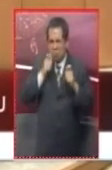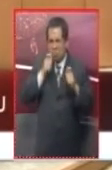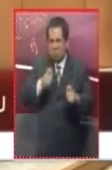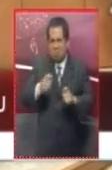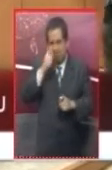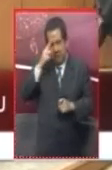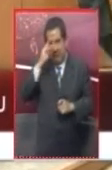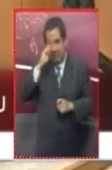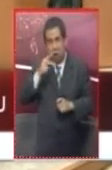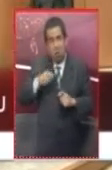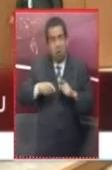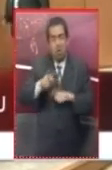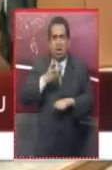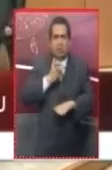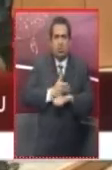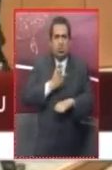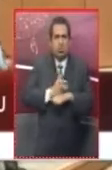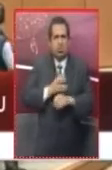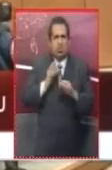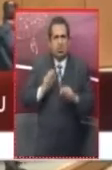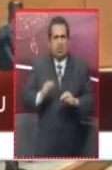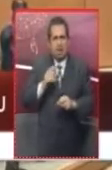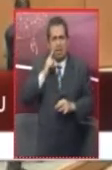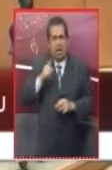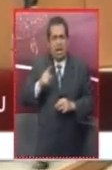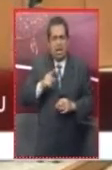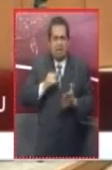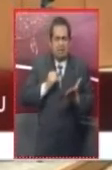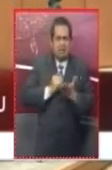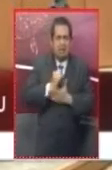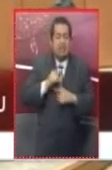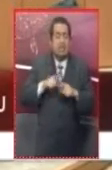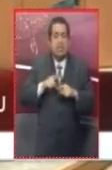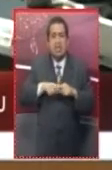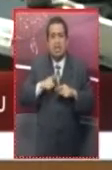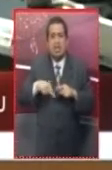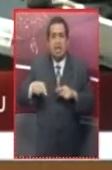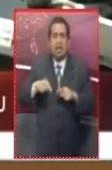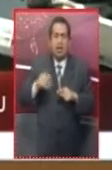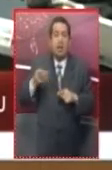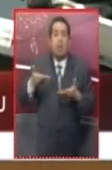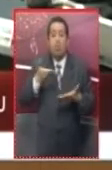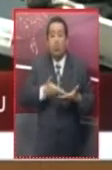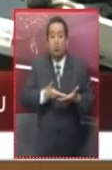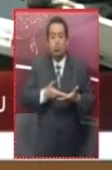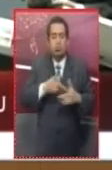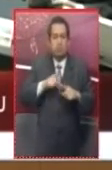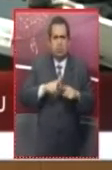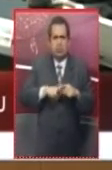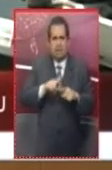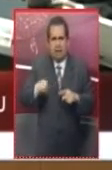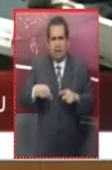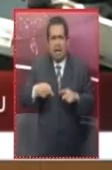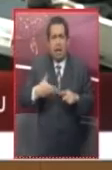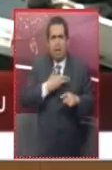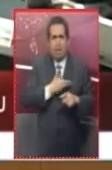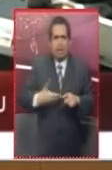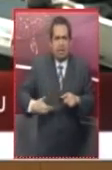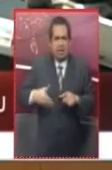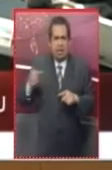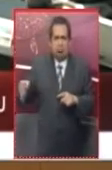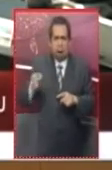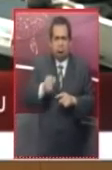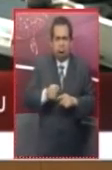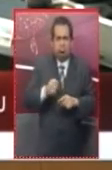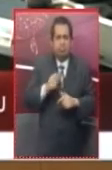plenipotenciario de México en los Estados Unidos de América, designado por parte o propuesto para su ratificación por parte del